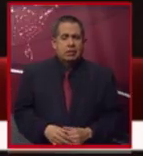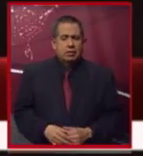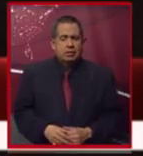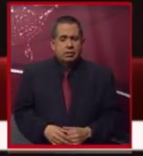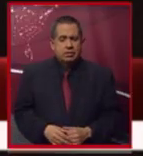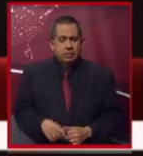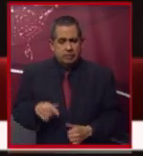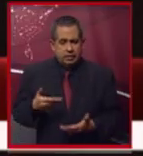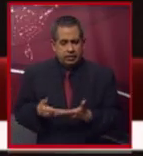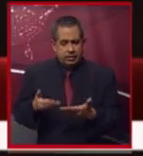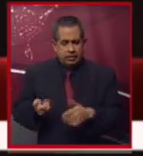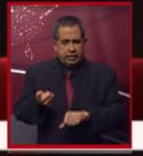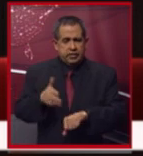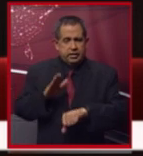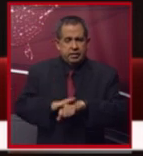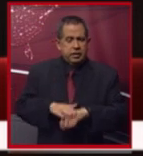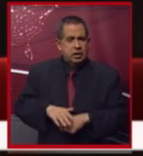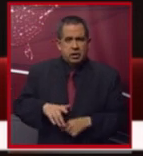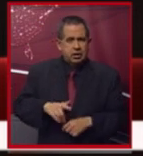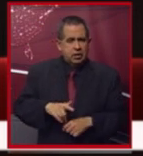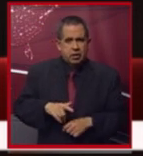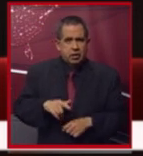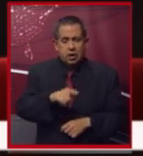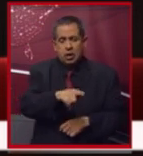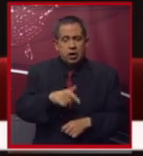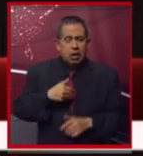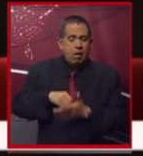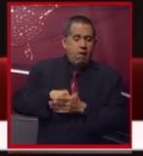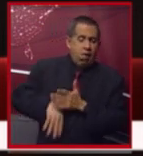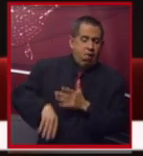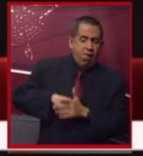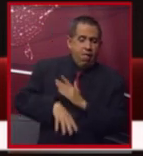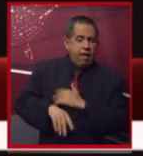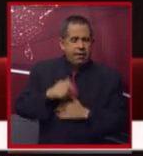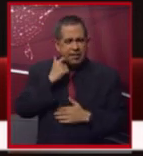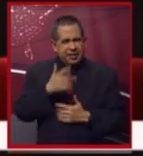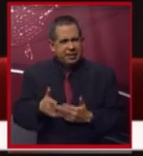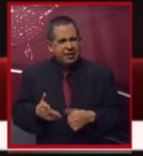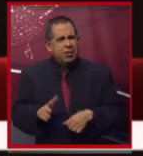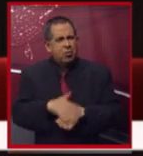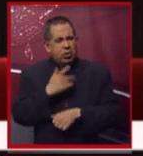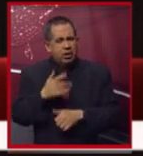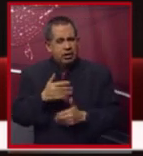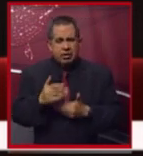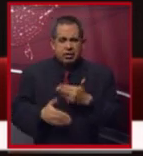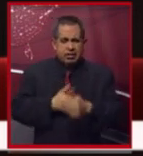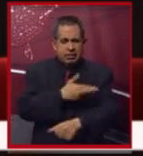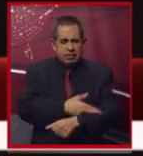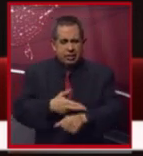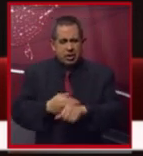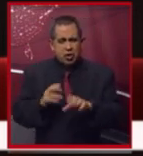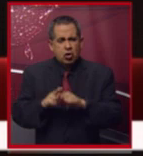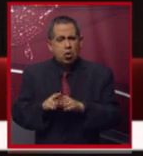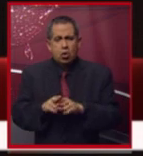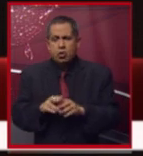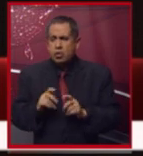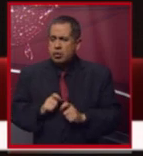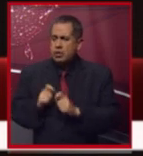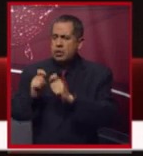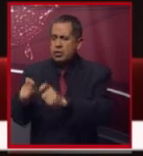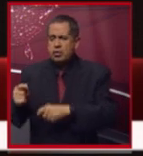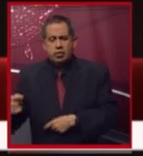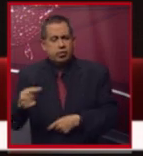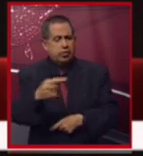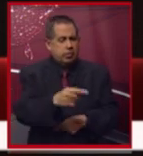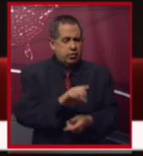Esta administración no ha querido aclarar el por qué las operaciones se realizaron a través de una triangulación de